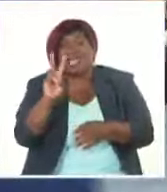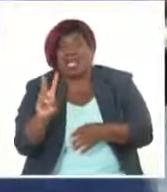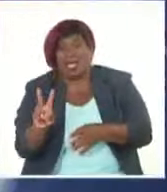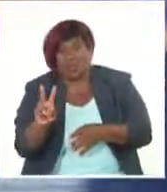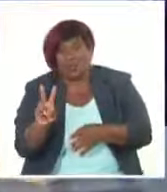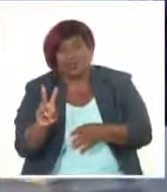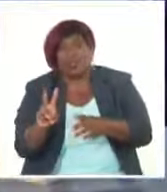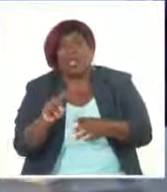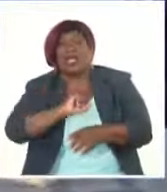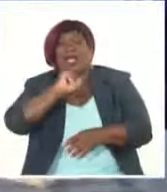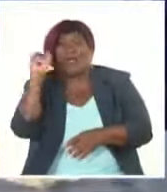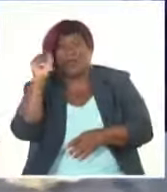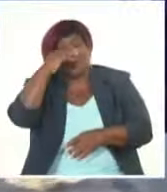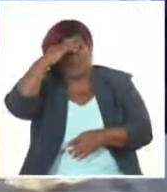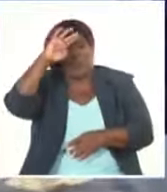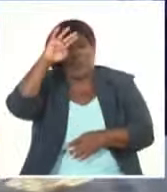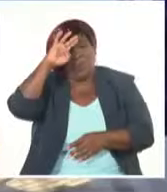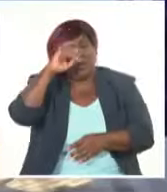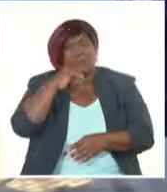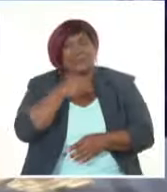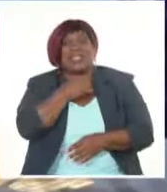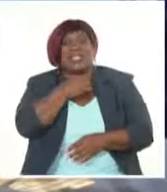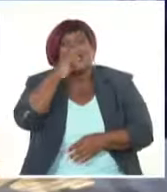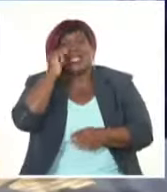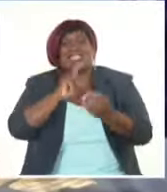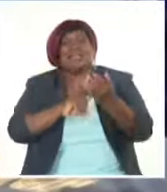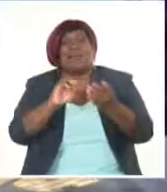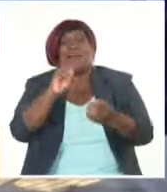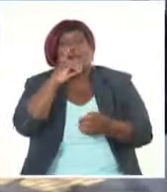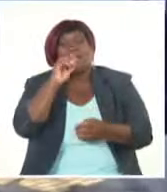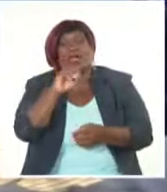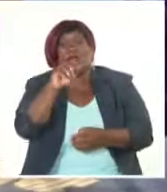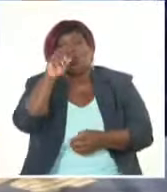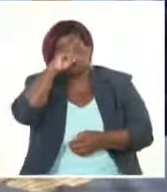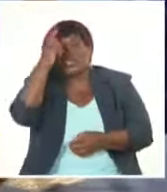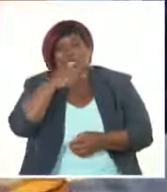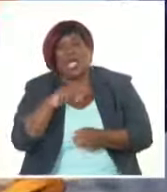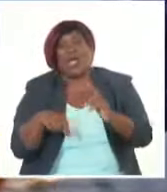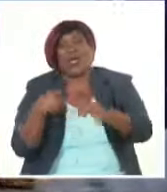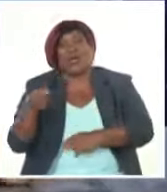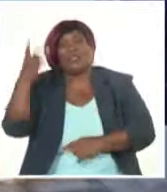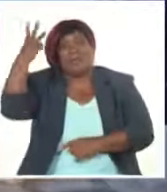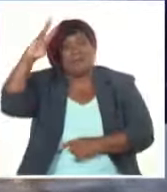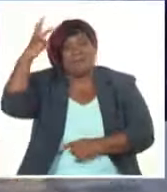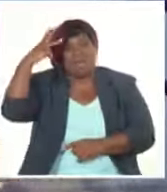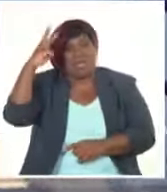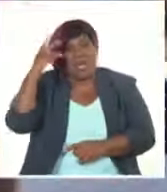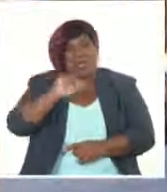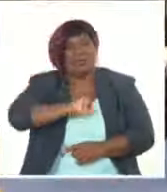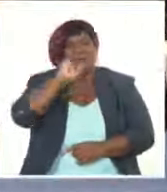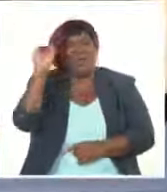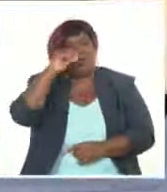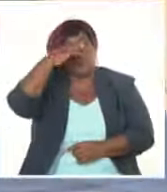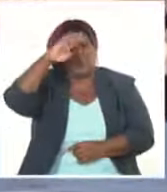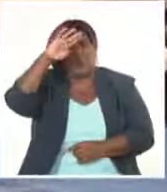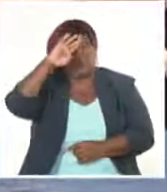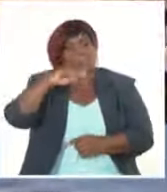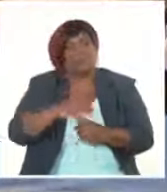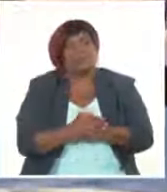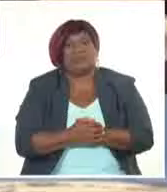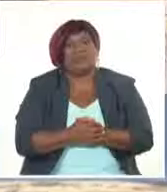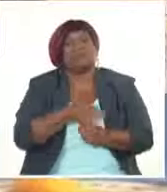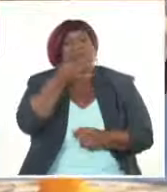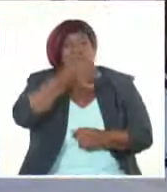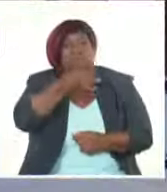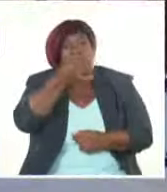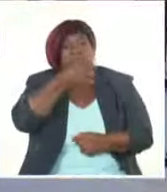Astaman, mientras que Espinosa en 86 kilos derrotó al mexicano Juan Diego Flores con voto unánime de los jueces. Como se ha comentado,